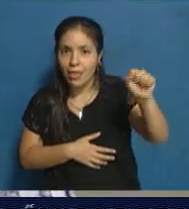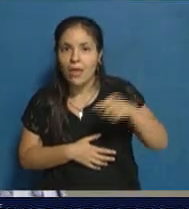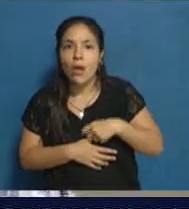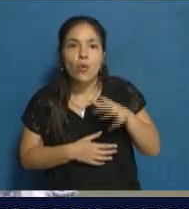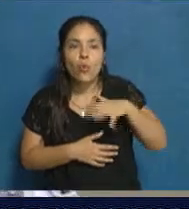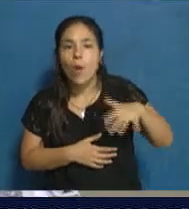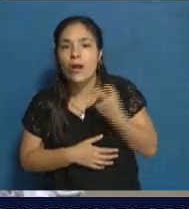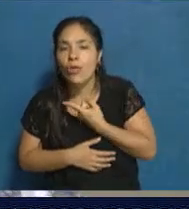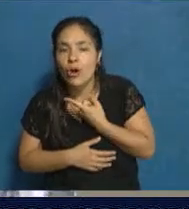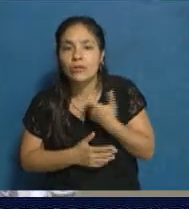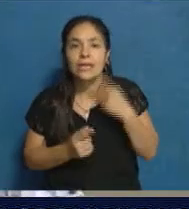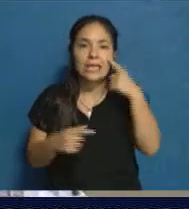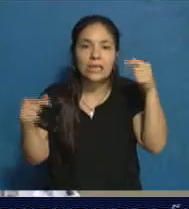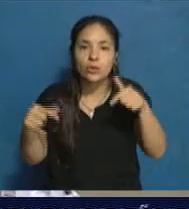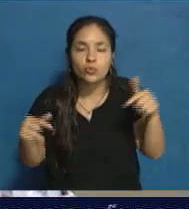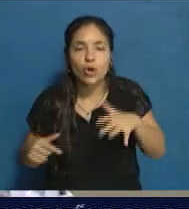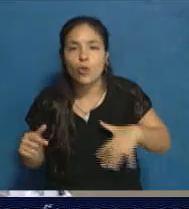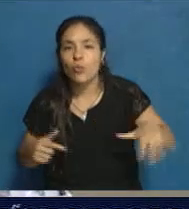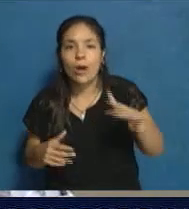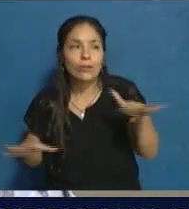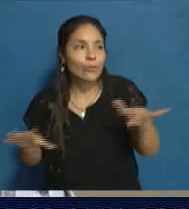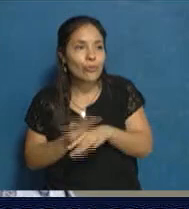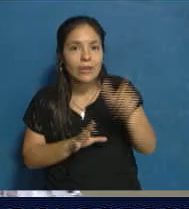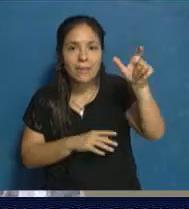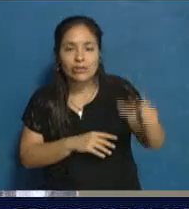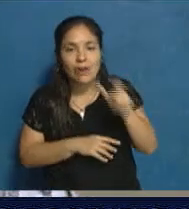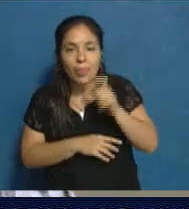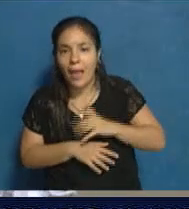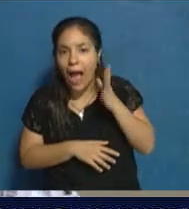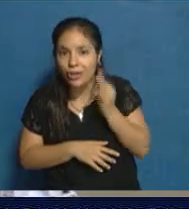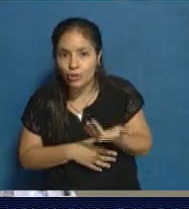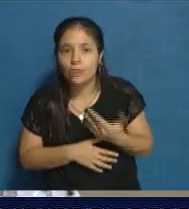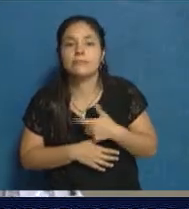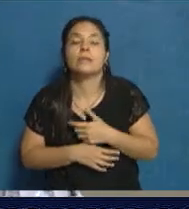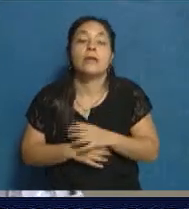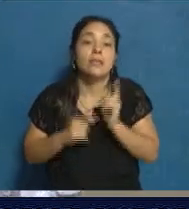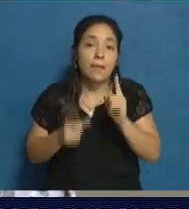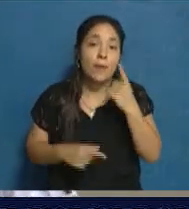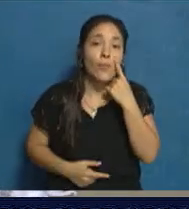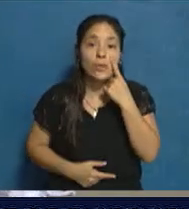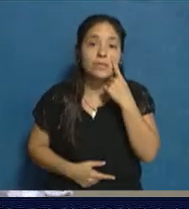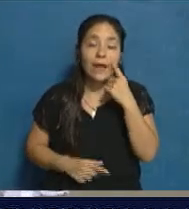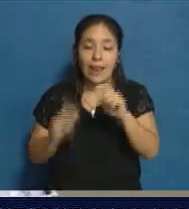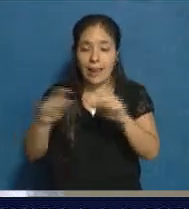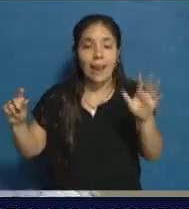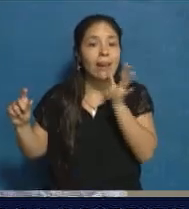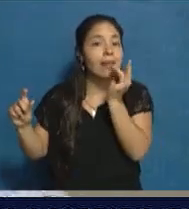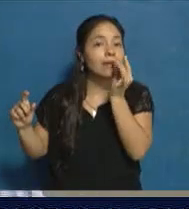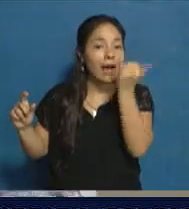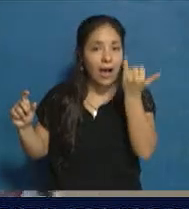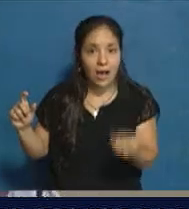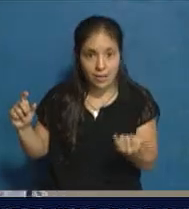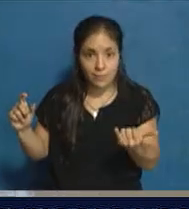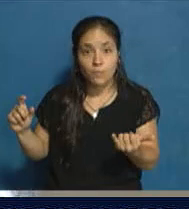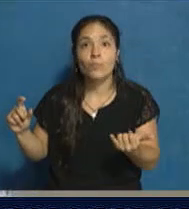es la zona, la institución o el lugar donde ocurrió este hecho. Y también desde la municipalidad hay un link en la página, si uno